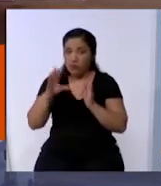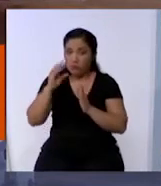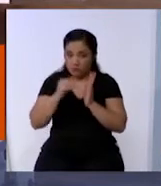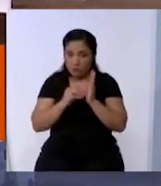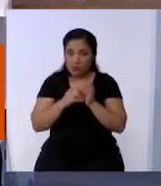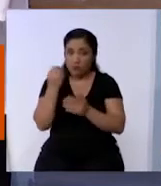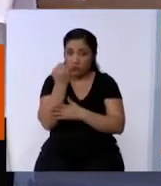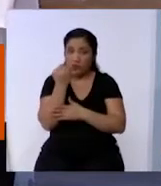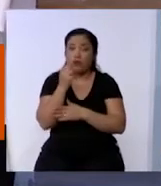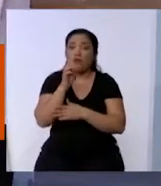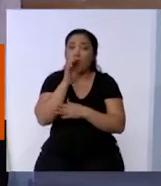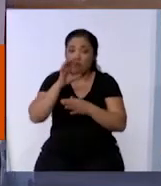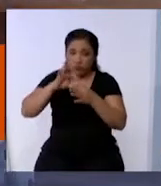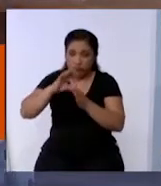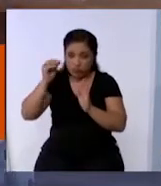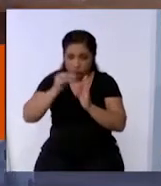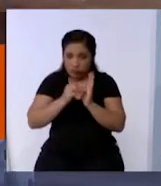era el osmio. Sí. Osmio.